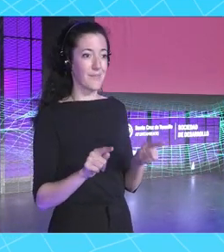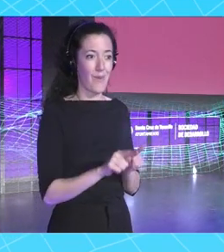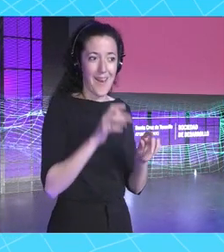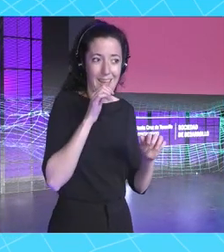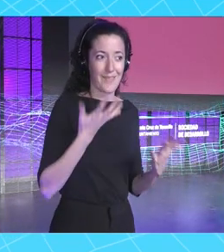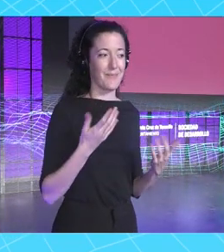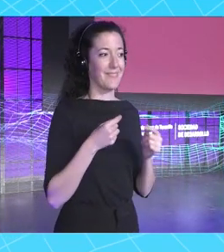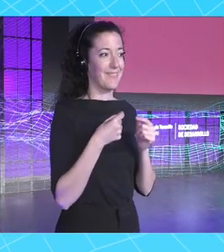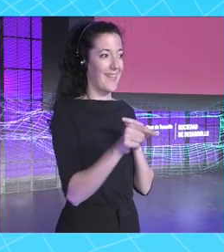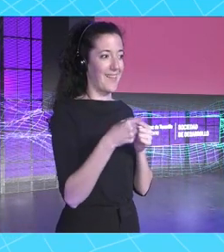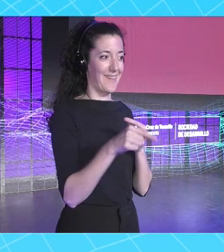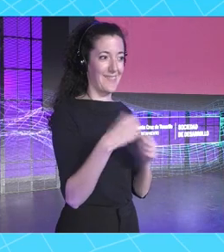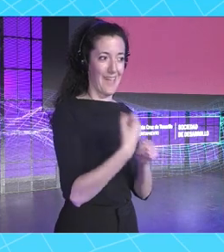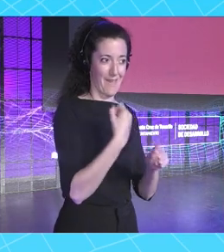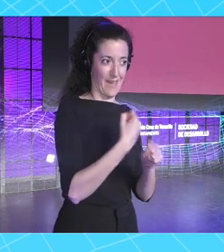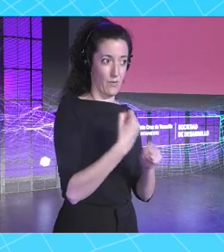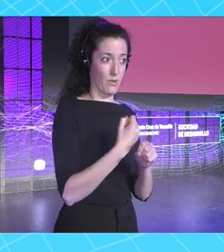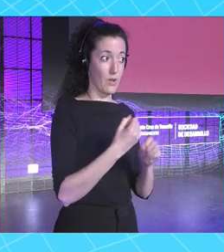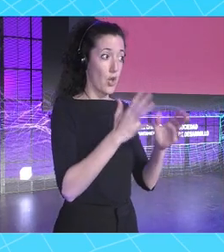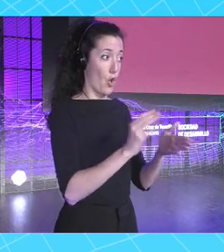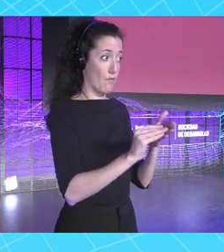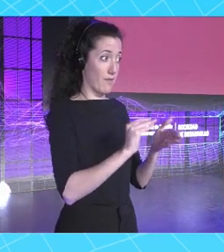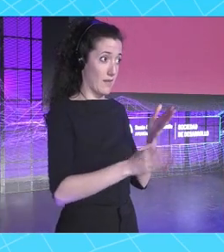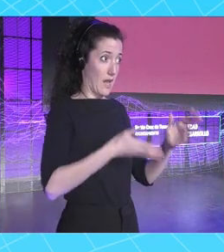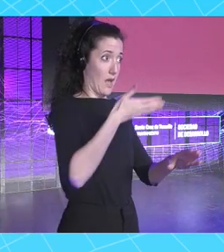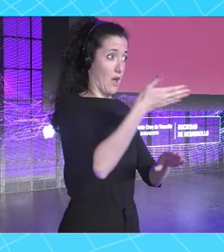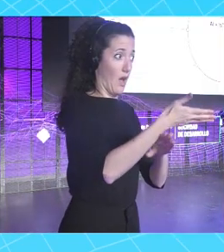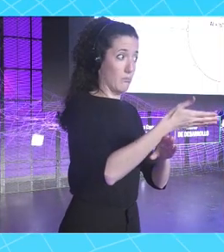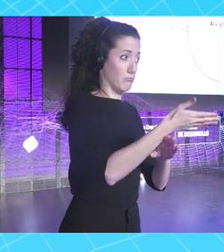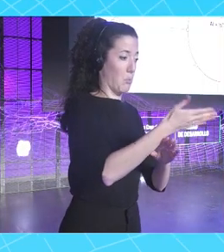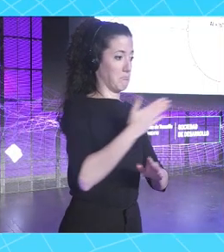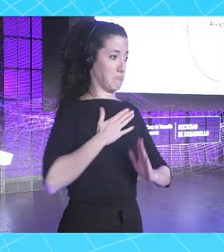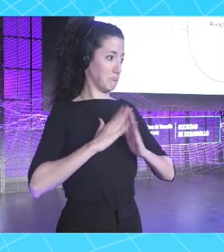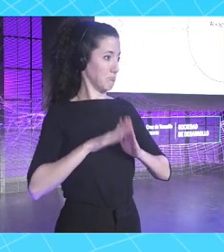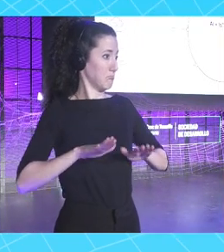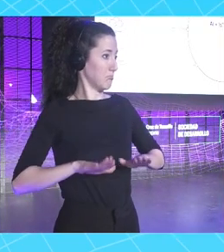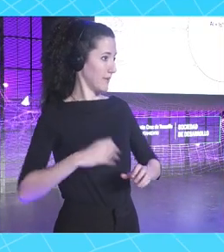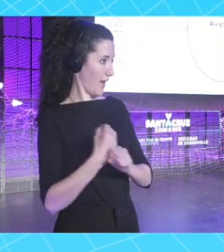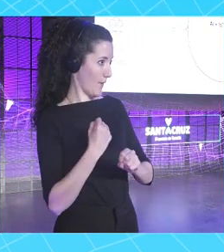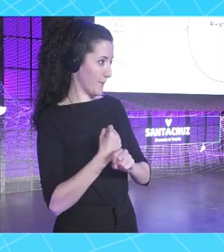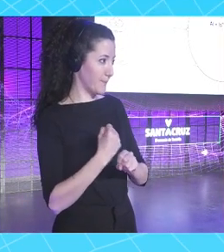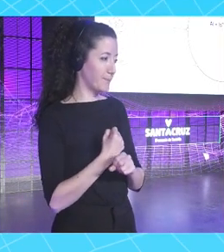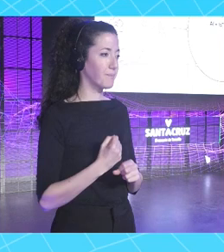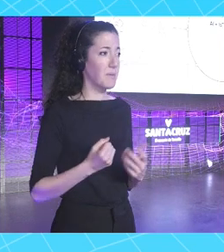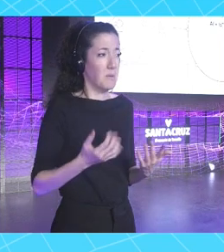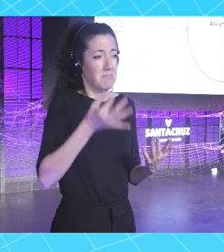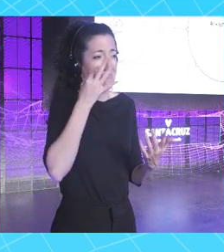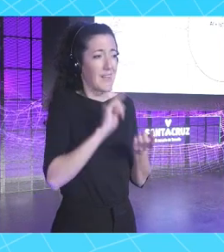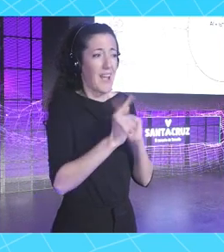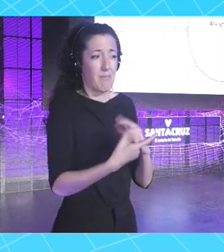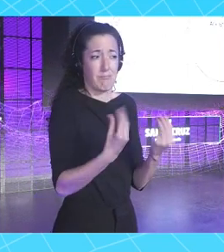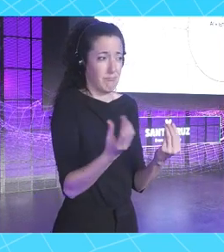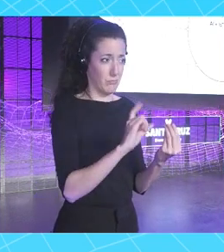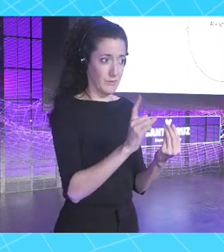hago lo mismo pero no hay ningún cambio Vale entonces entra en juego la Inteligencia